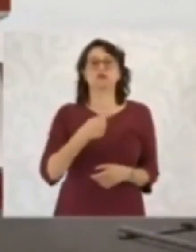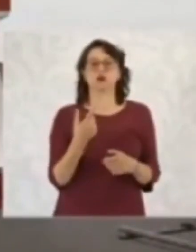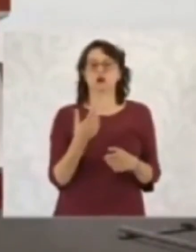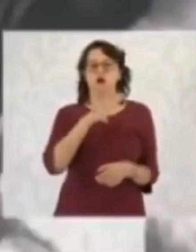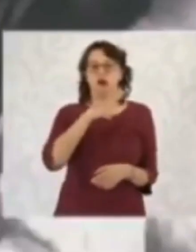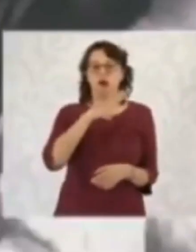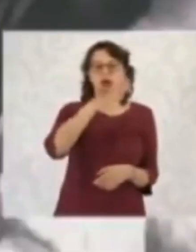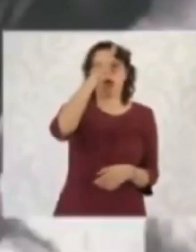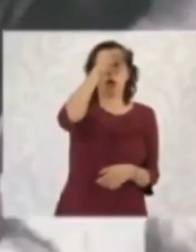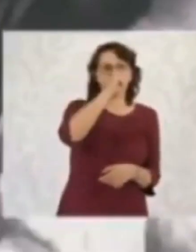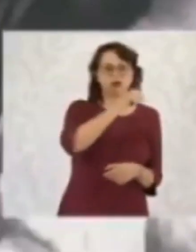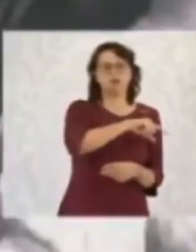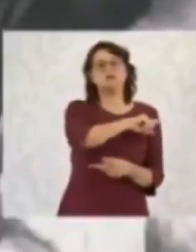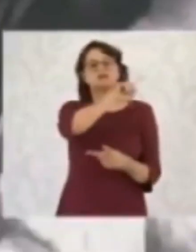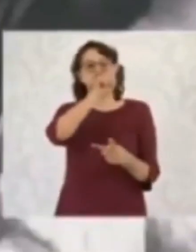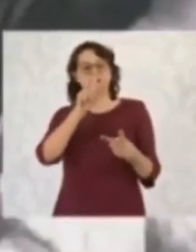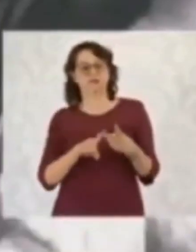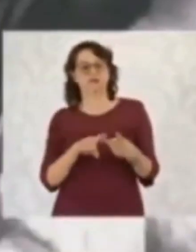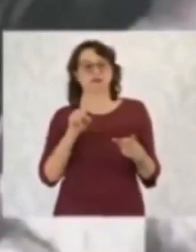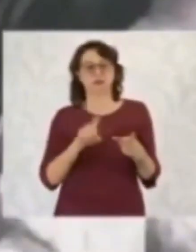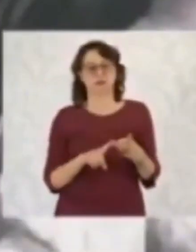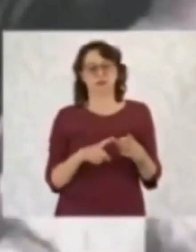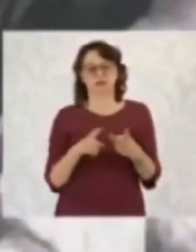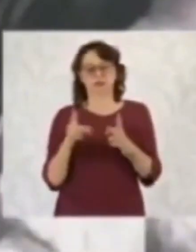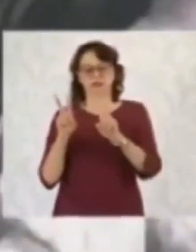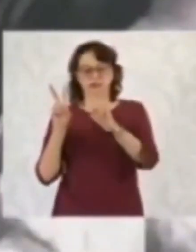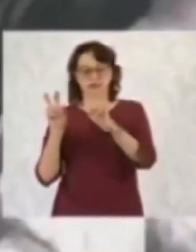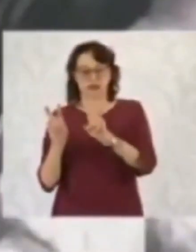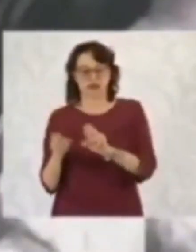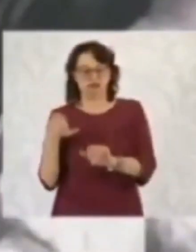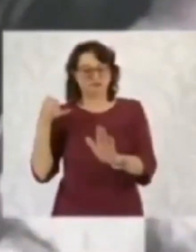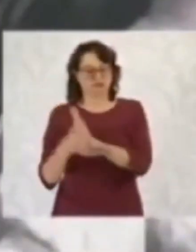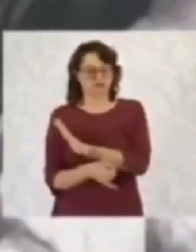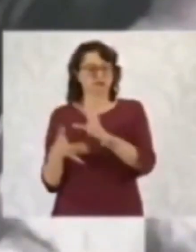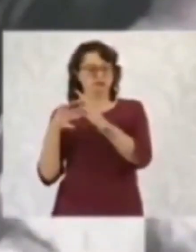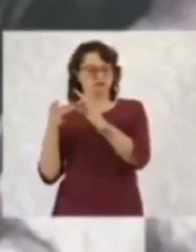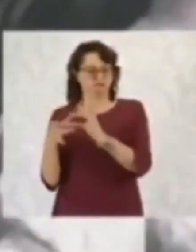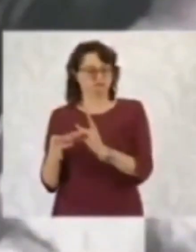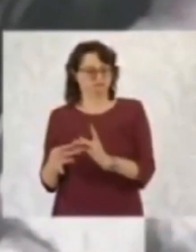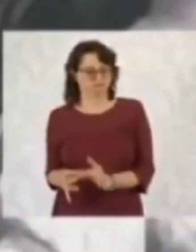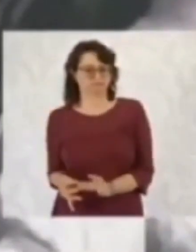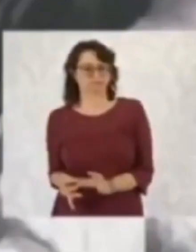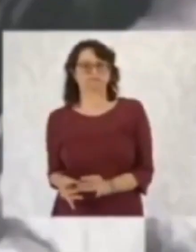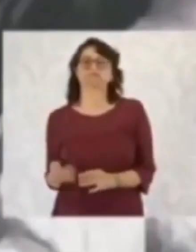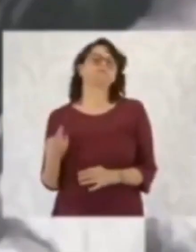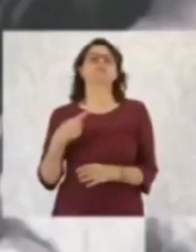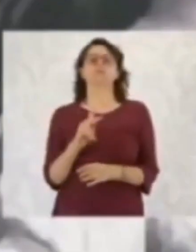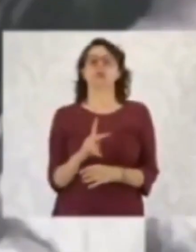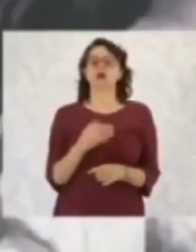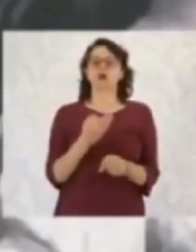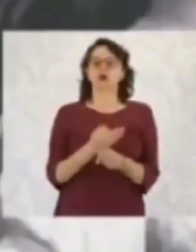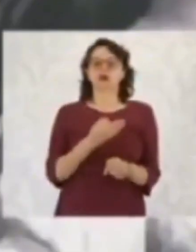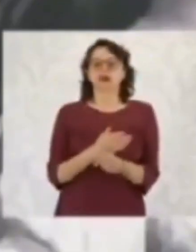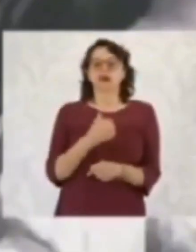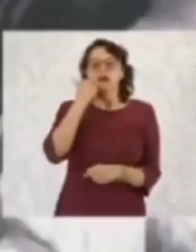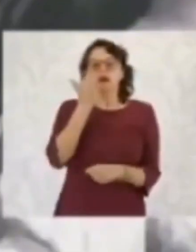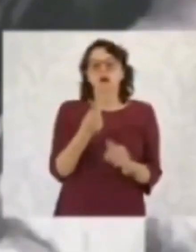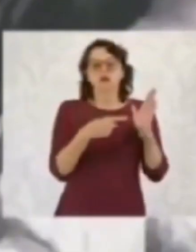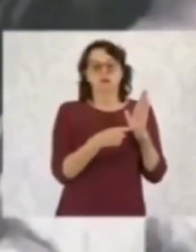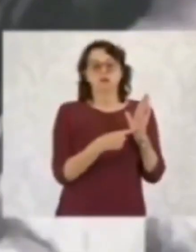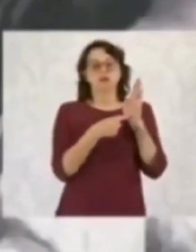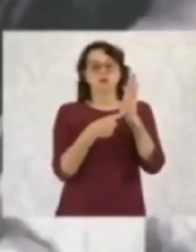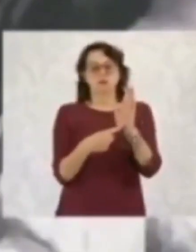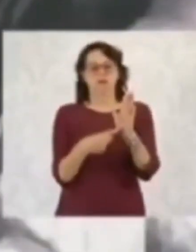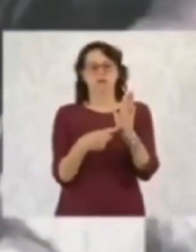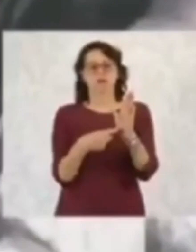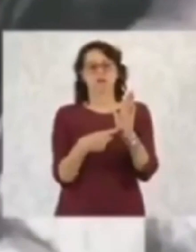sobre la particularidad de ese tratado, pero déjenos empezar presentando lo siguiente.